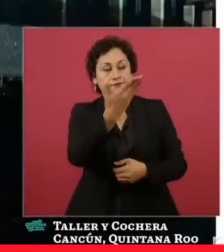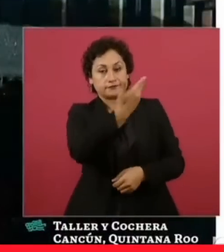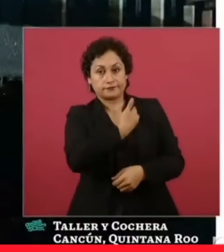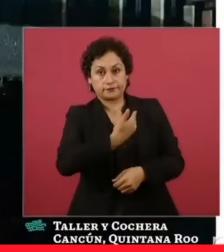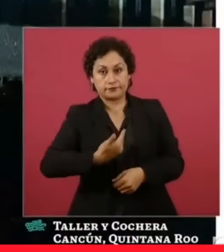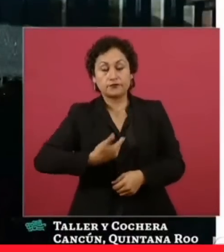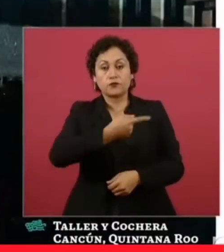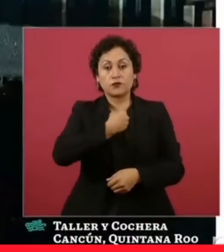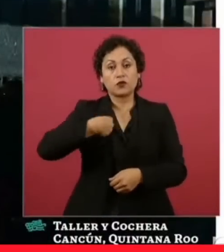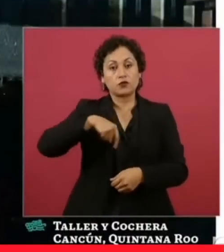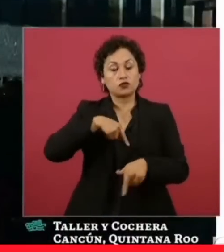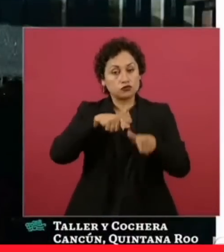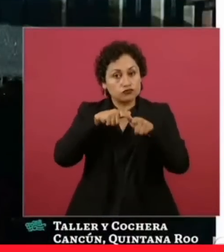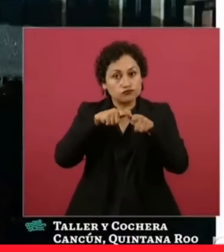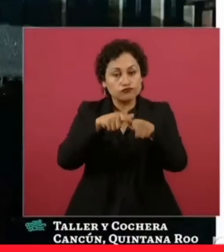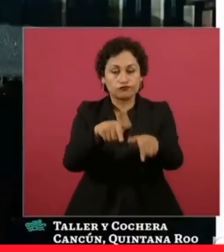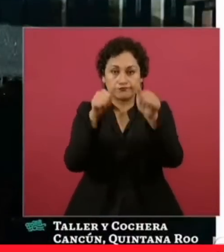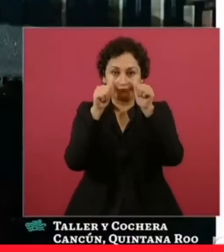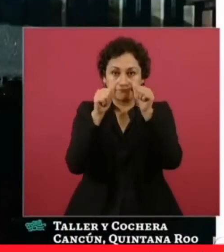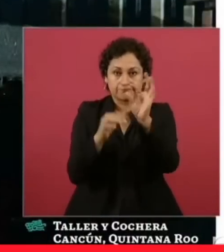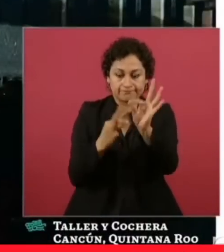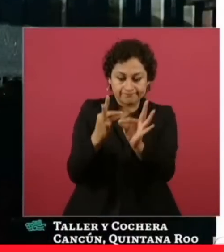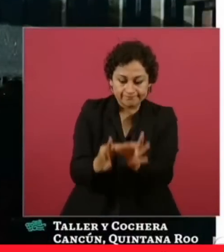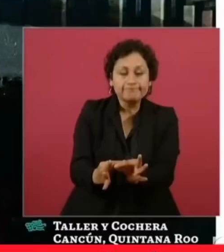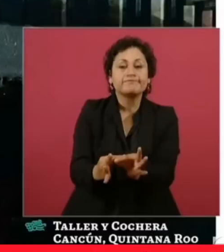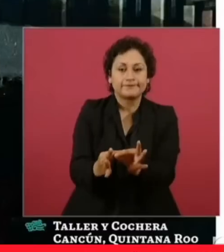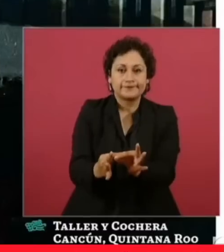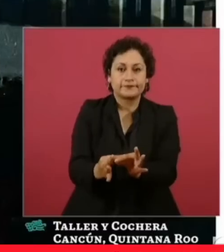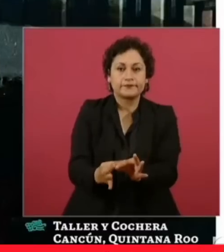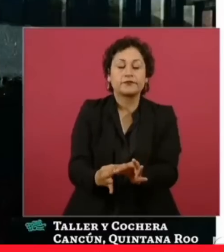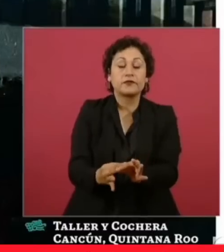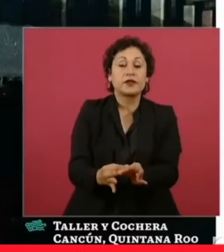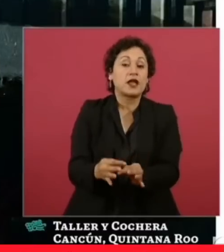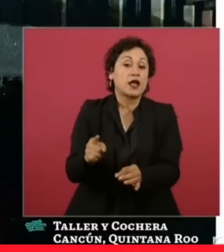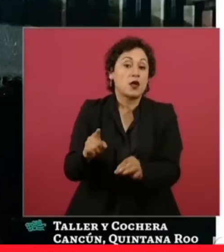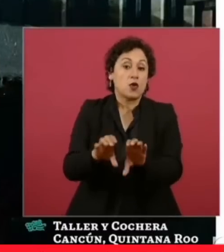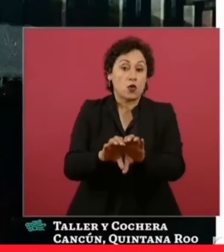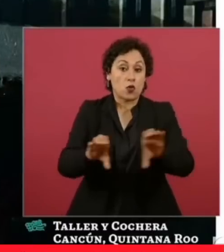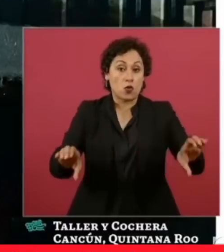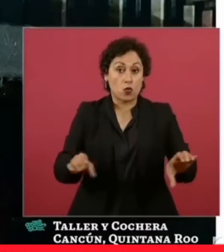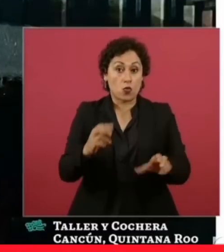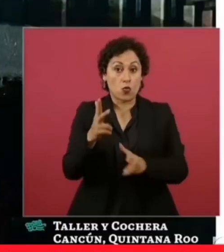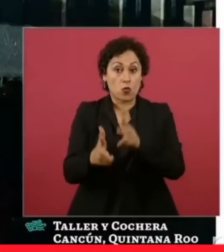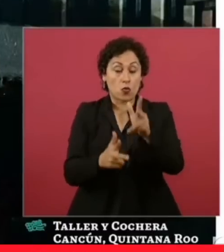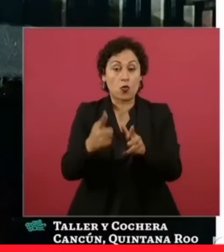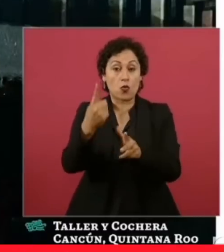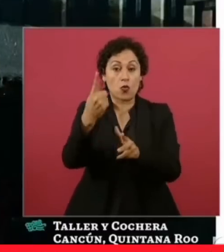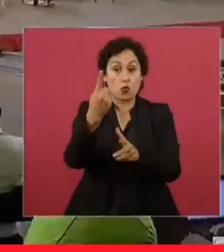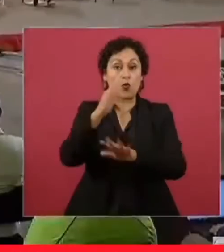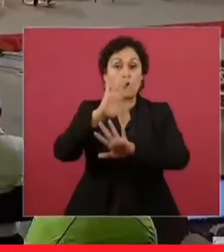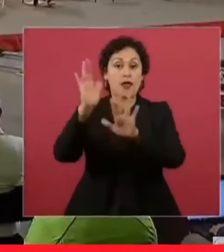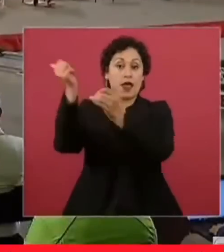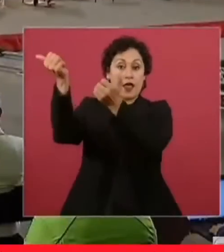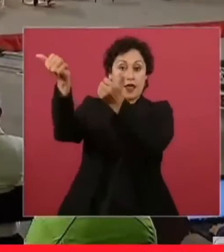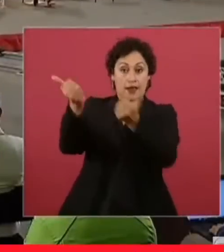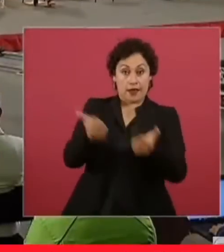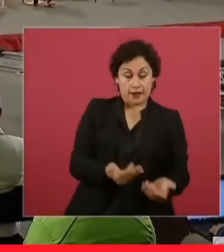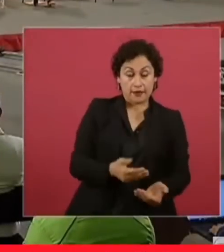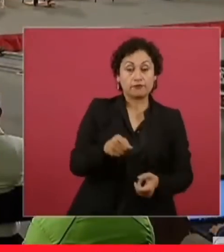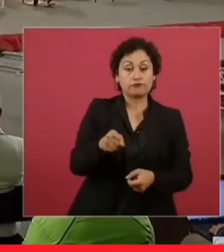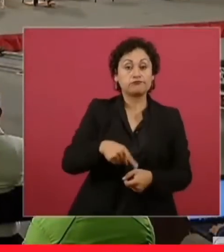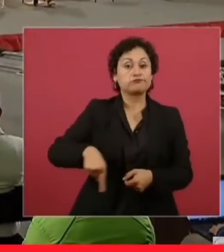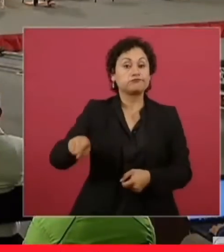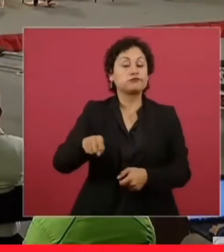los compromisos y el primer tren de 4 vagones ya se encuentra en el taller y cochera de Cancún. Ya hay Tren Maya y